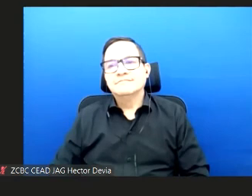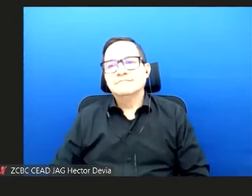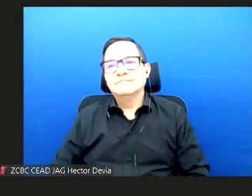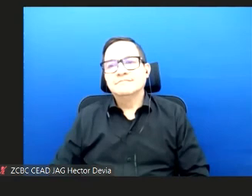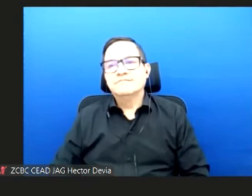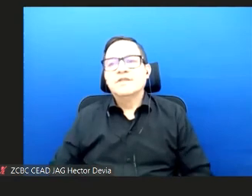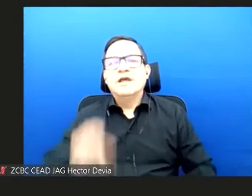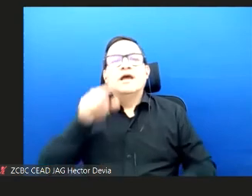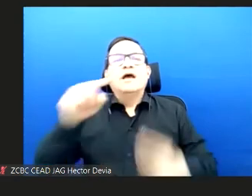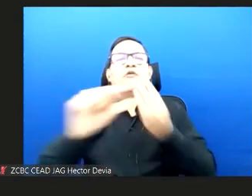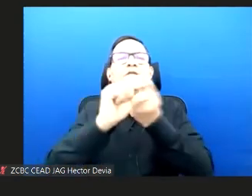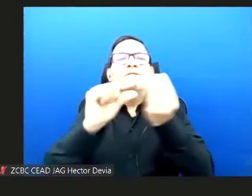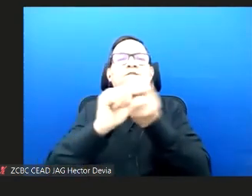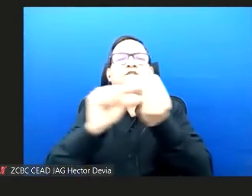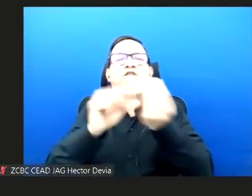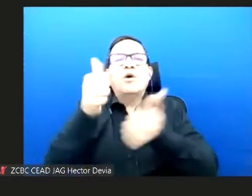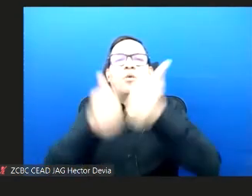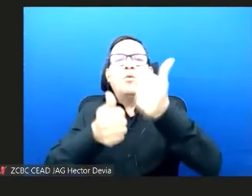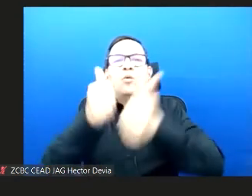Listo. Igual lo vamos a hacer.